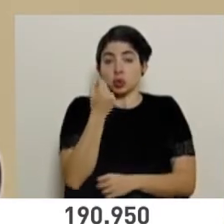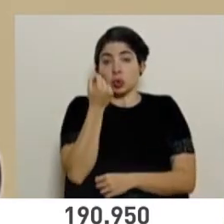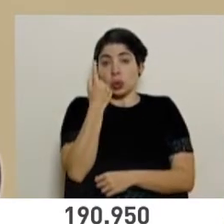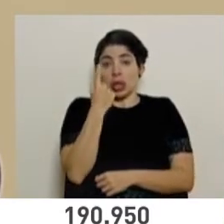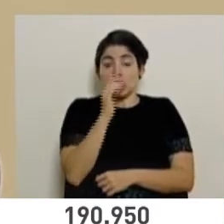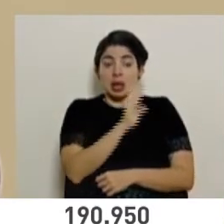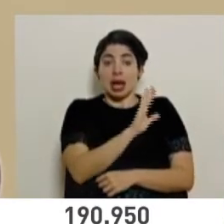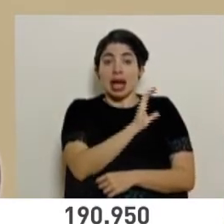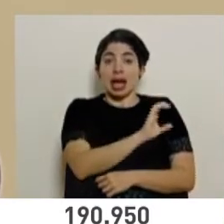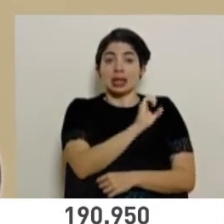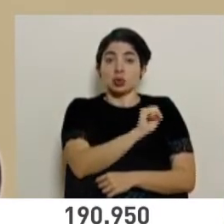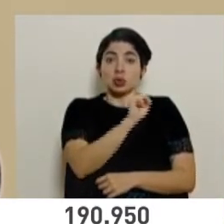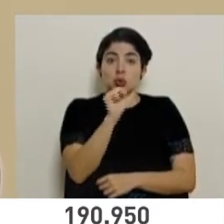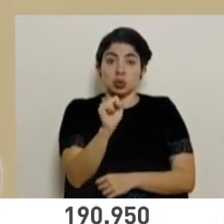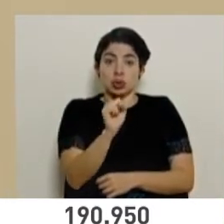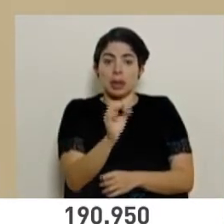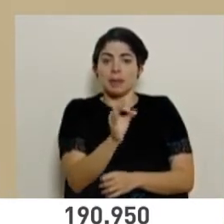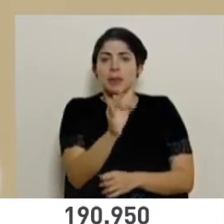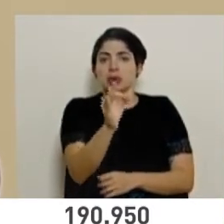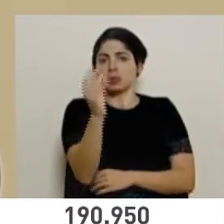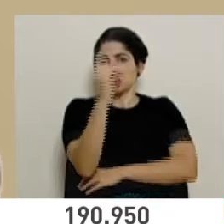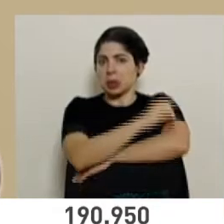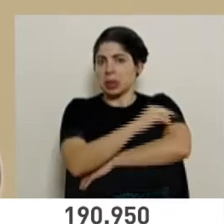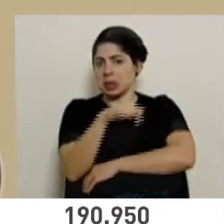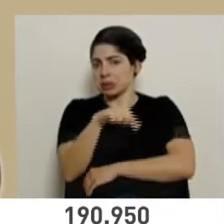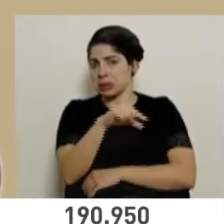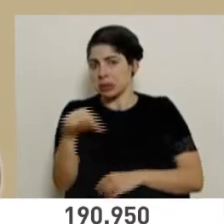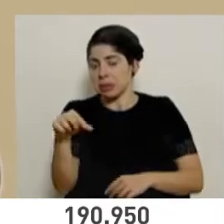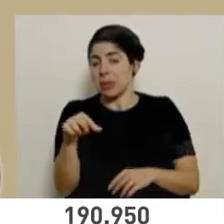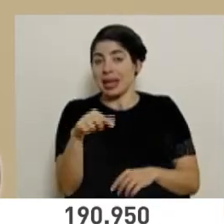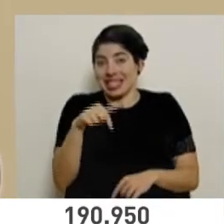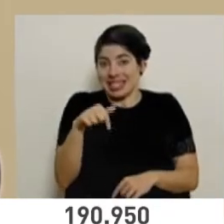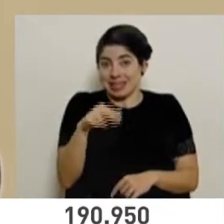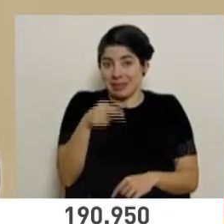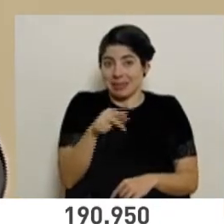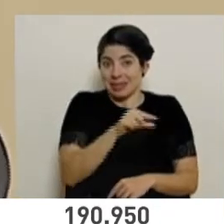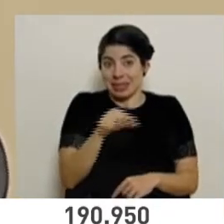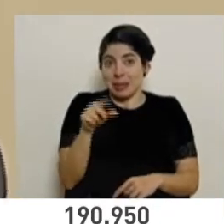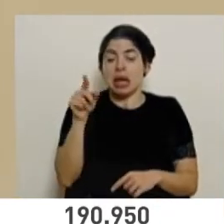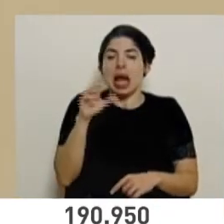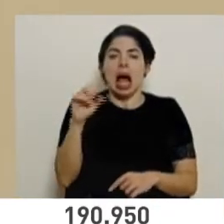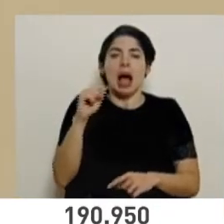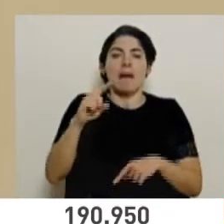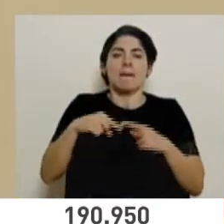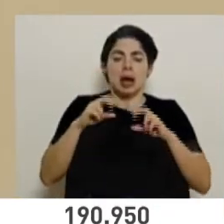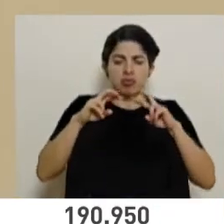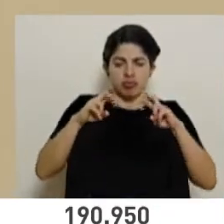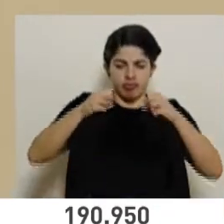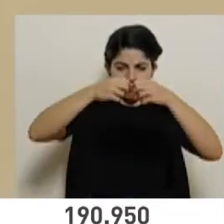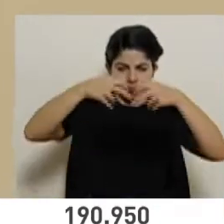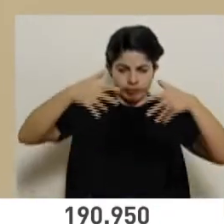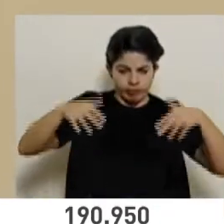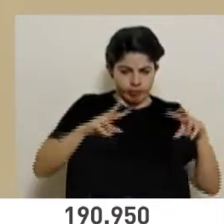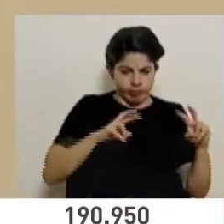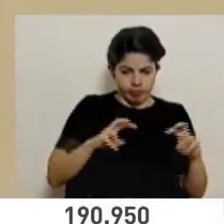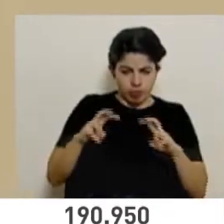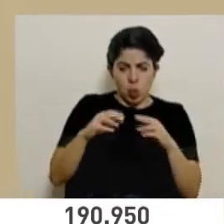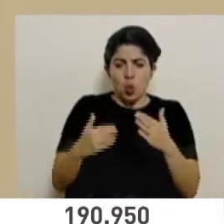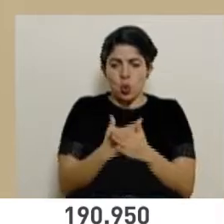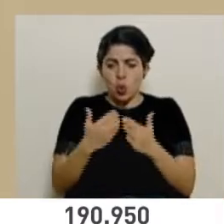Caja Costarricense de Seguro Social en los próximos días, esta misma semana, revisará ese esquema en función de las